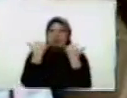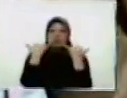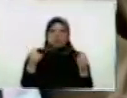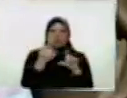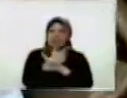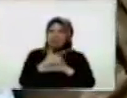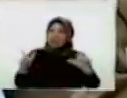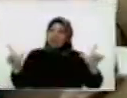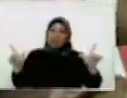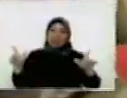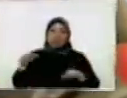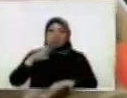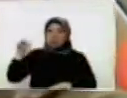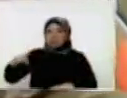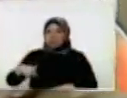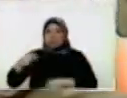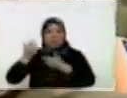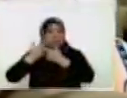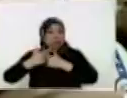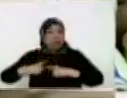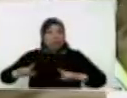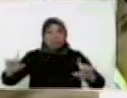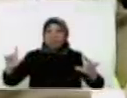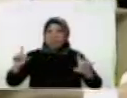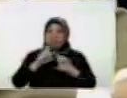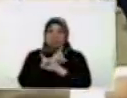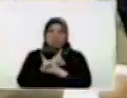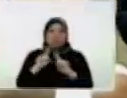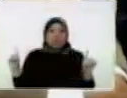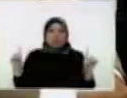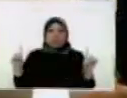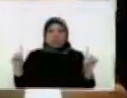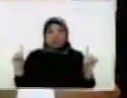libres, soberanos e independientes. Y en menos